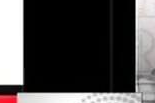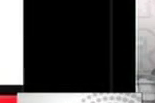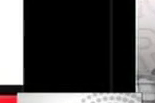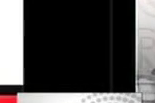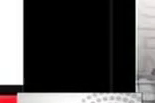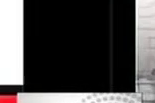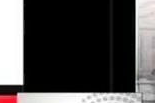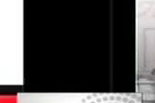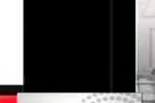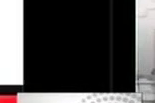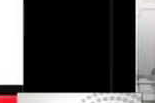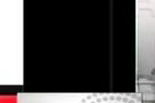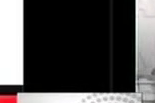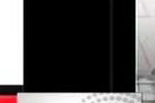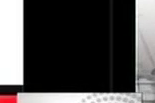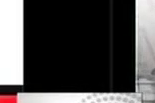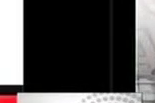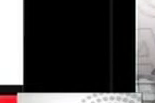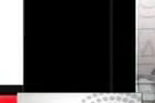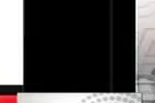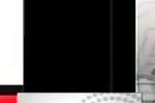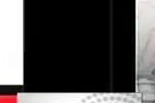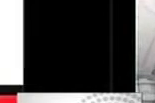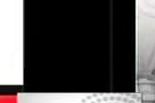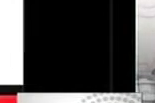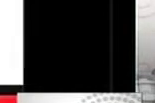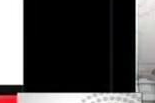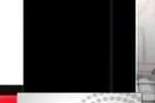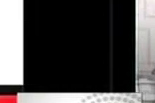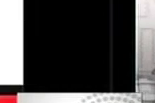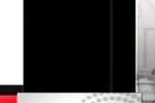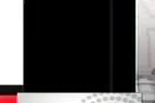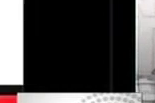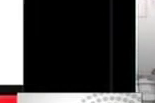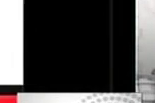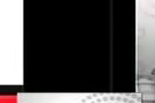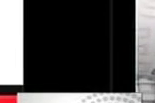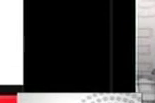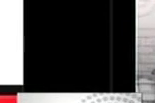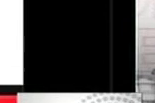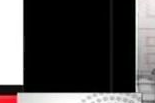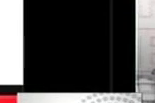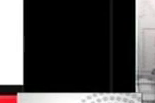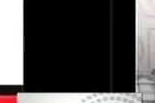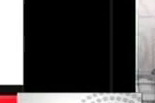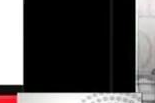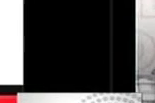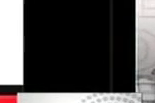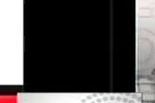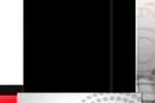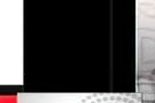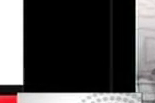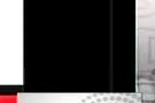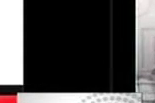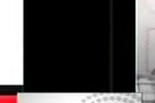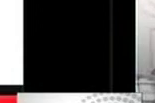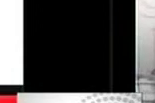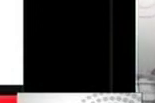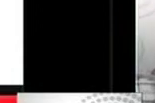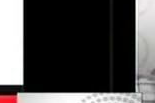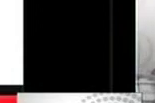pensiones, ¿no? Porque es un derecho que antes no estaba habilitado, ¿no? Gente que tenía, digamos, 15 años de pensiones, o tenían los 15 años de